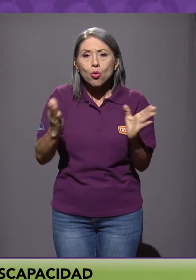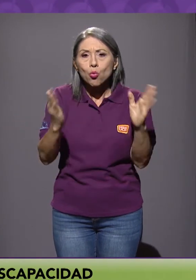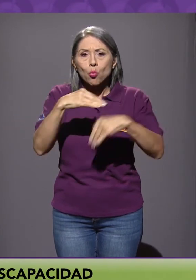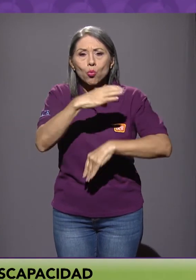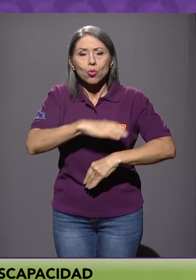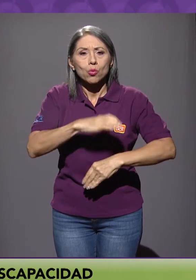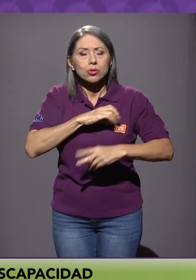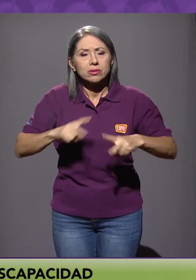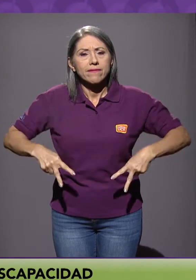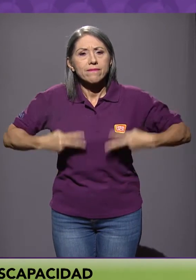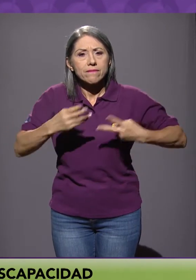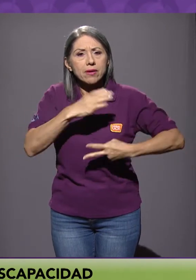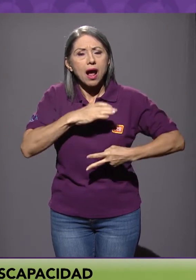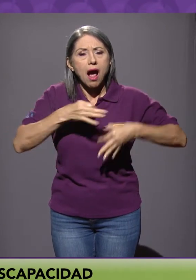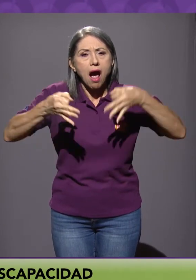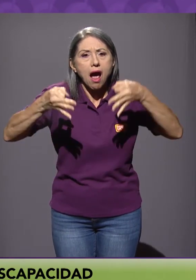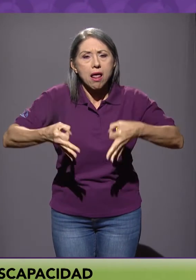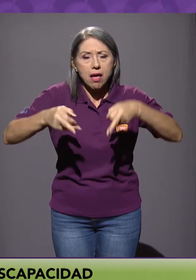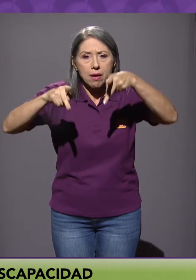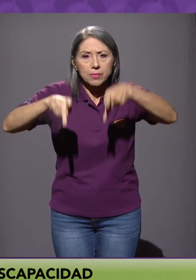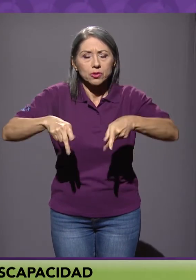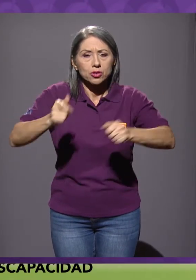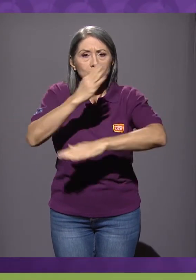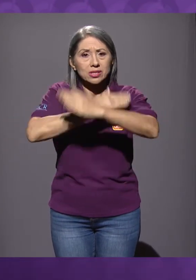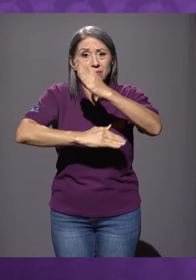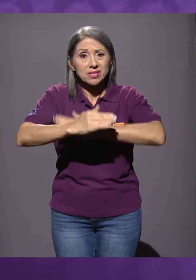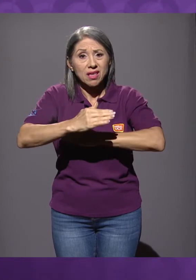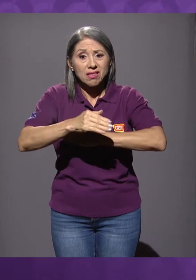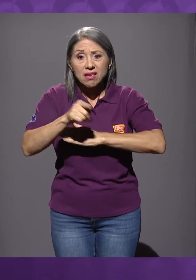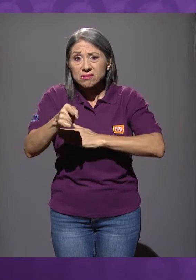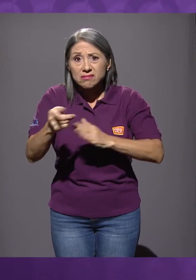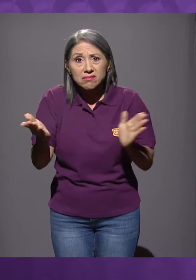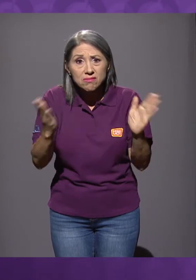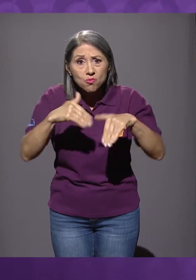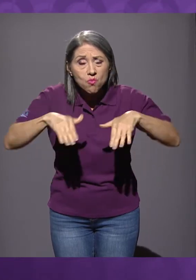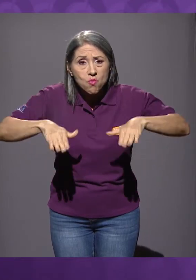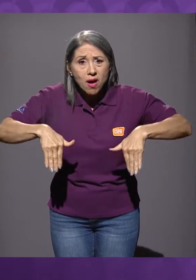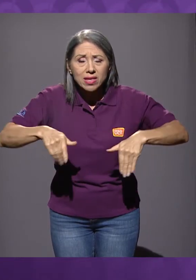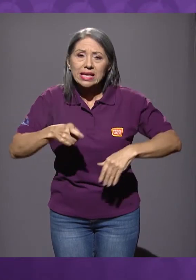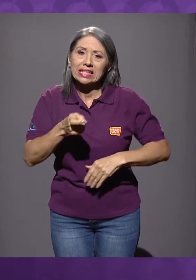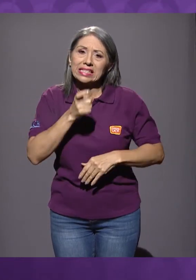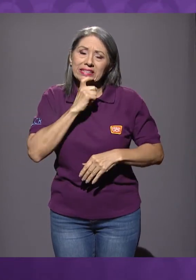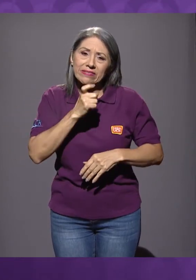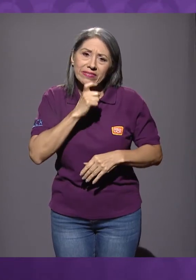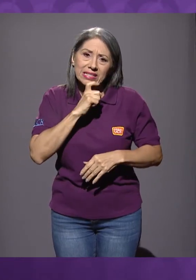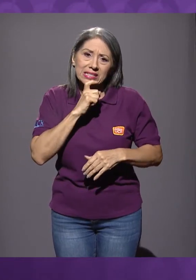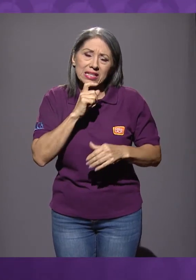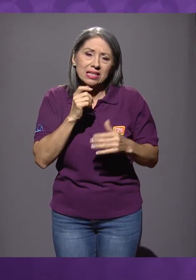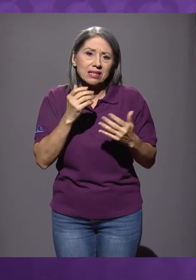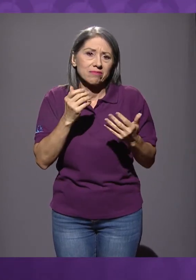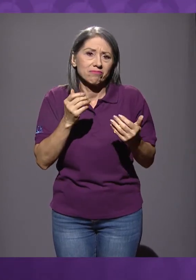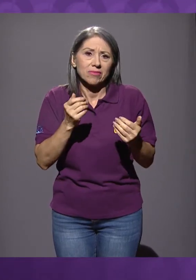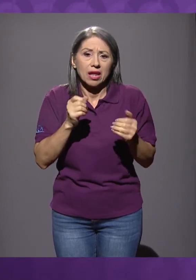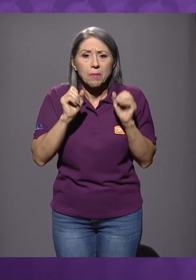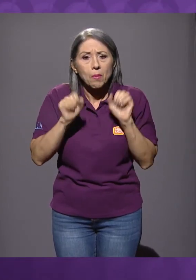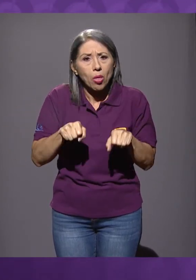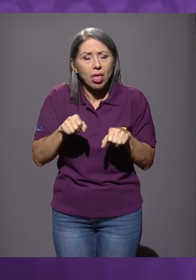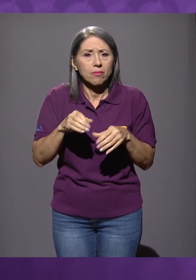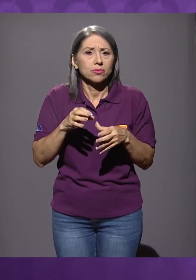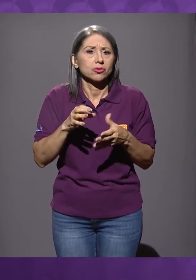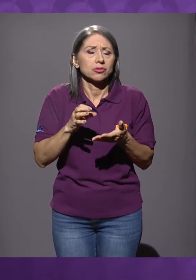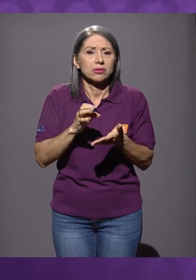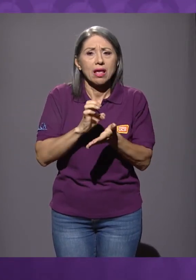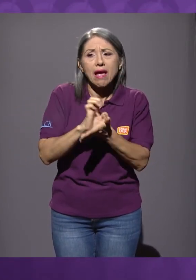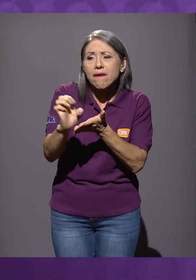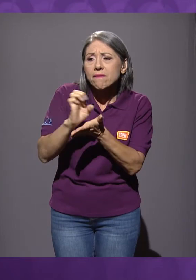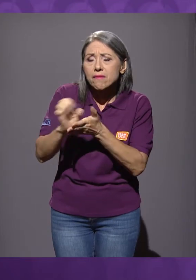de calidad para las personas con discapacidad, es muy difícil, ¿verdad?, que con medidas paliativas podamos